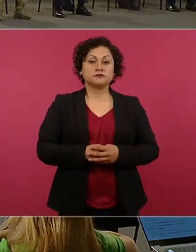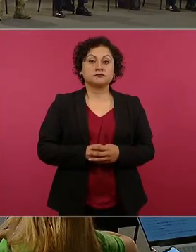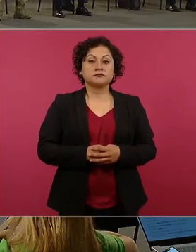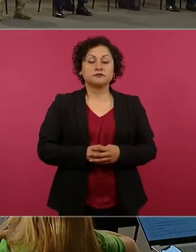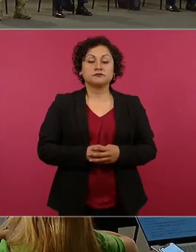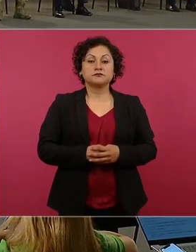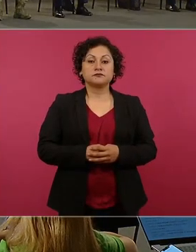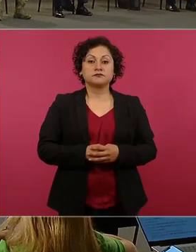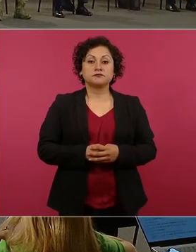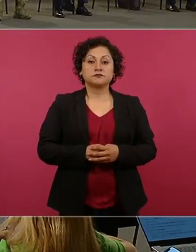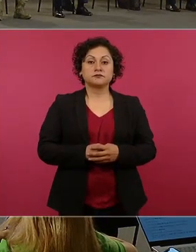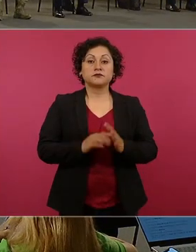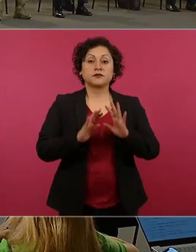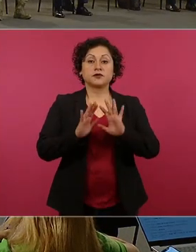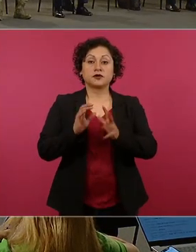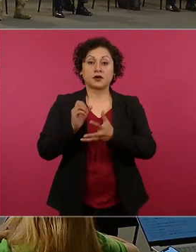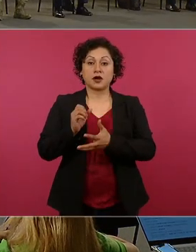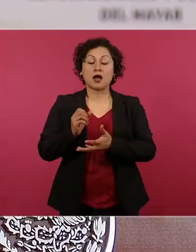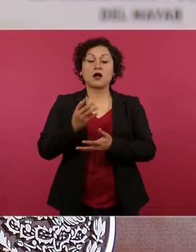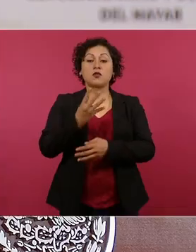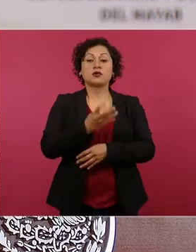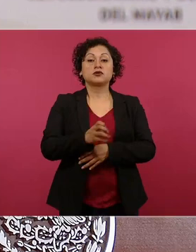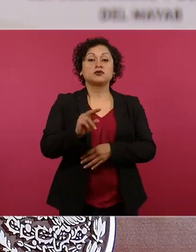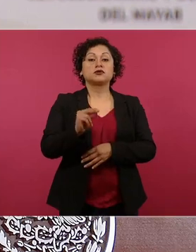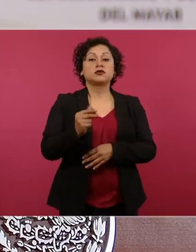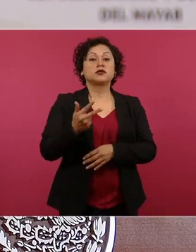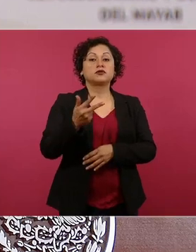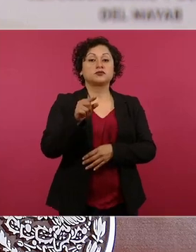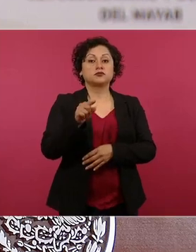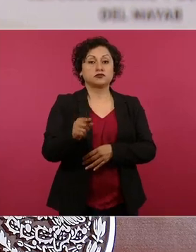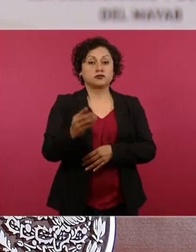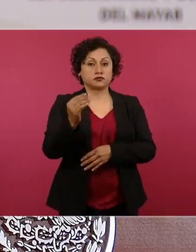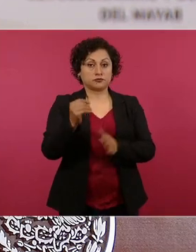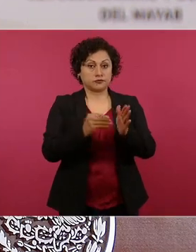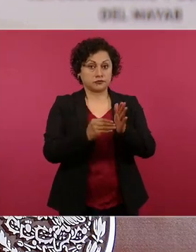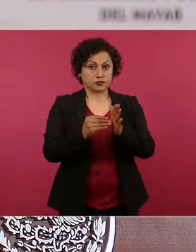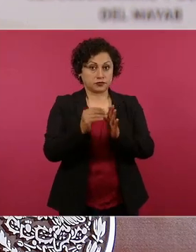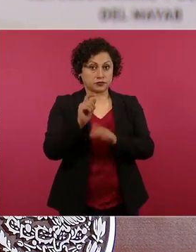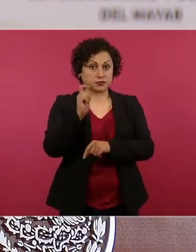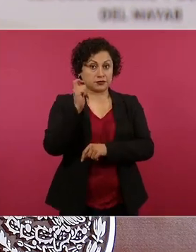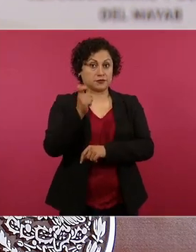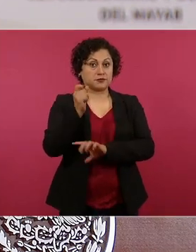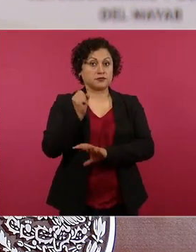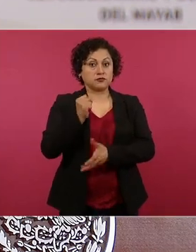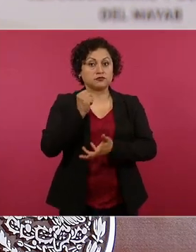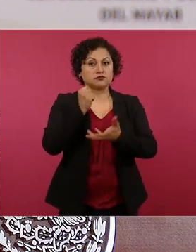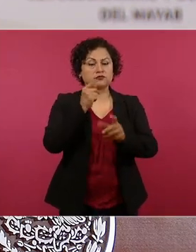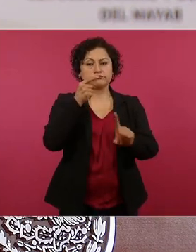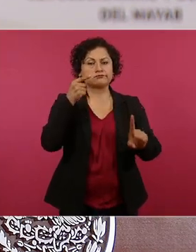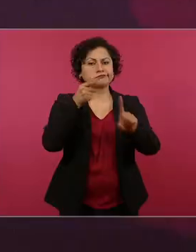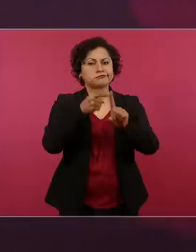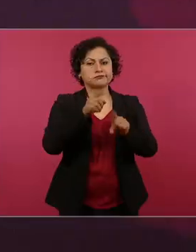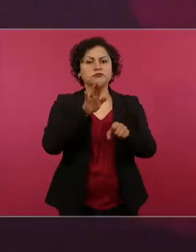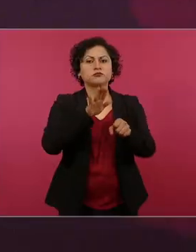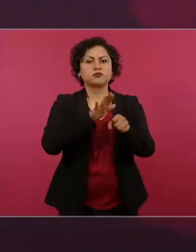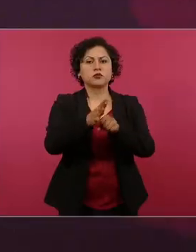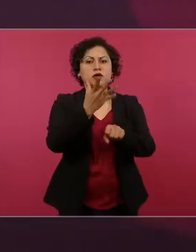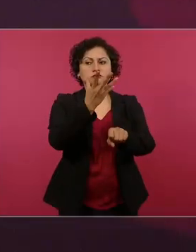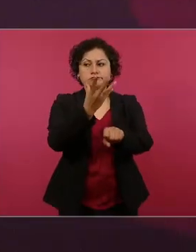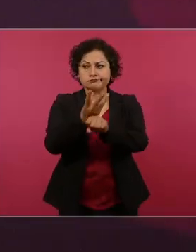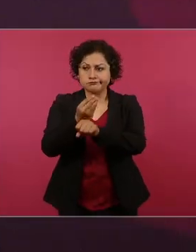Se están invirtiendo 488.9 millones de pesos en diversos trabajos de mantenimiento preventivo y